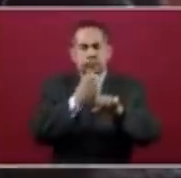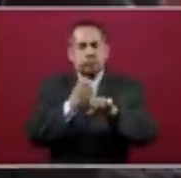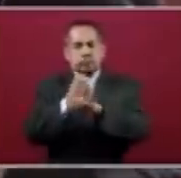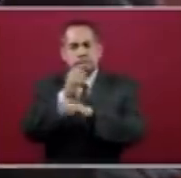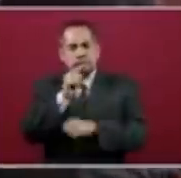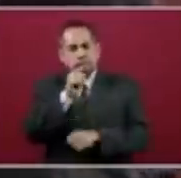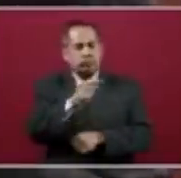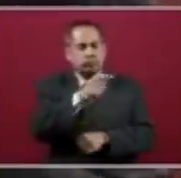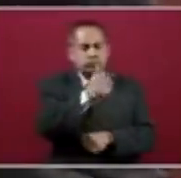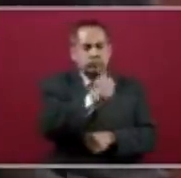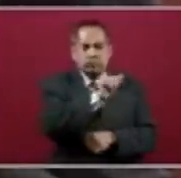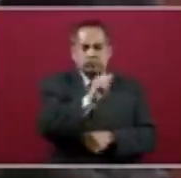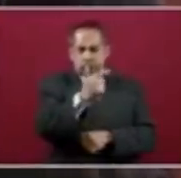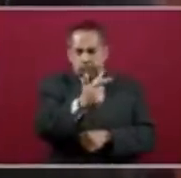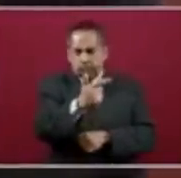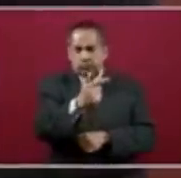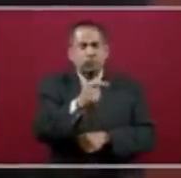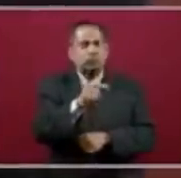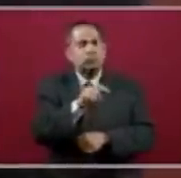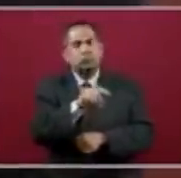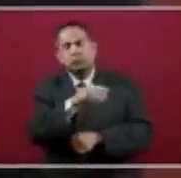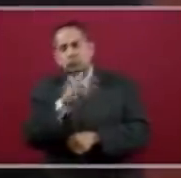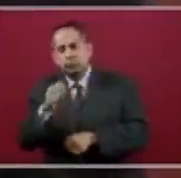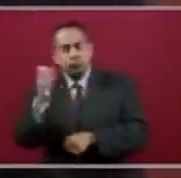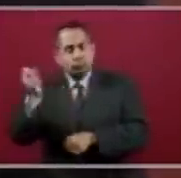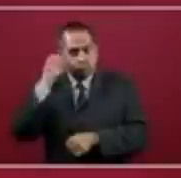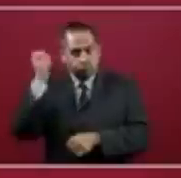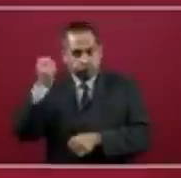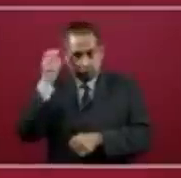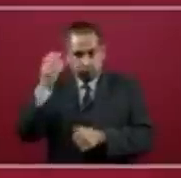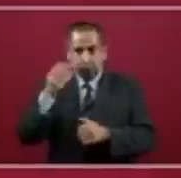de 6 a 7 y la conferencia